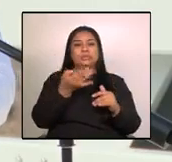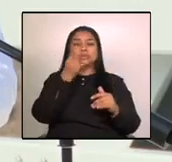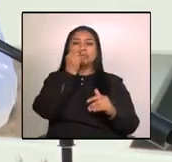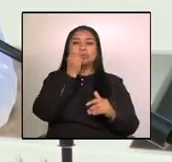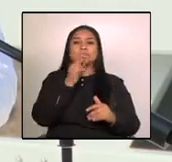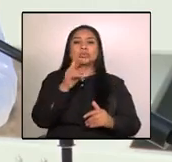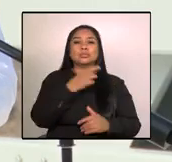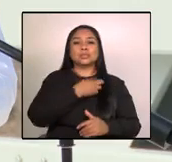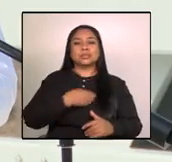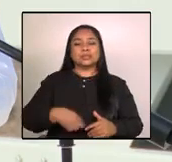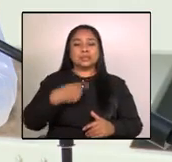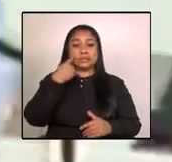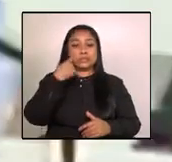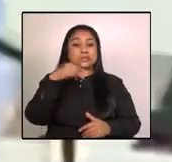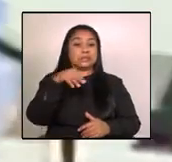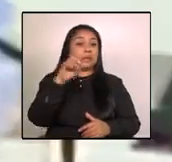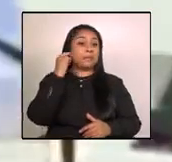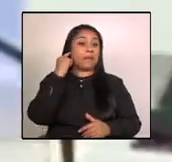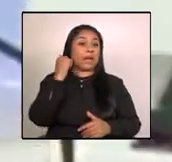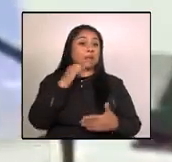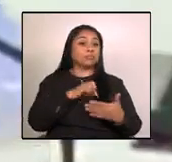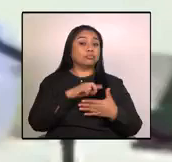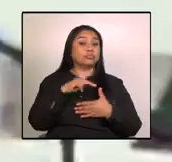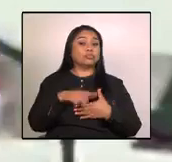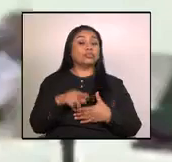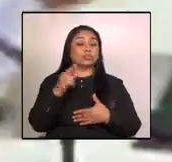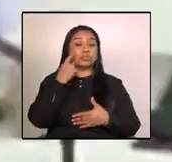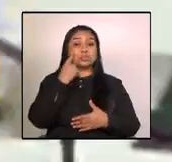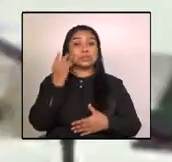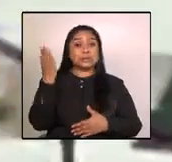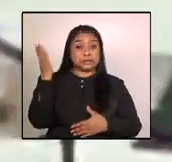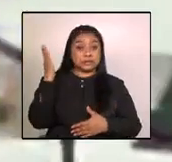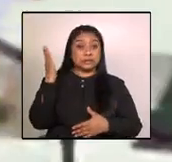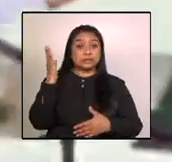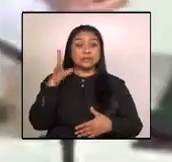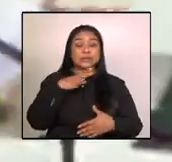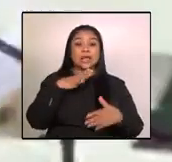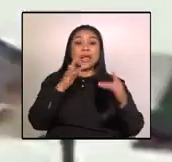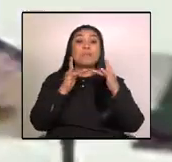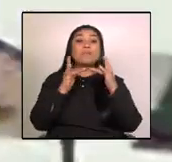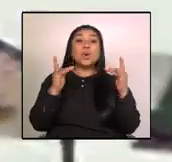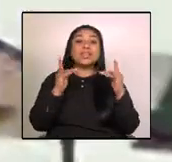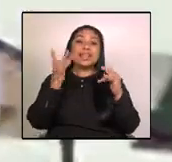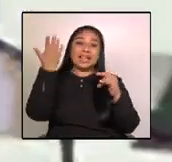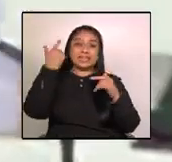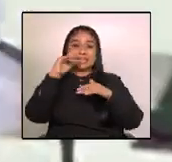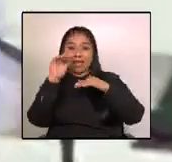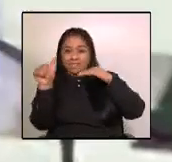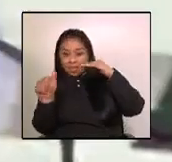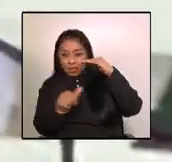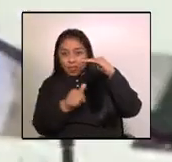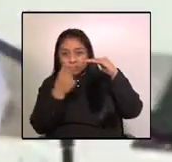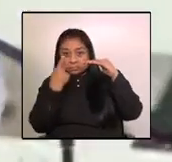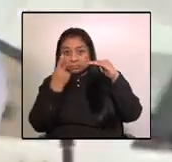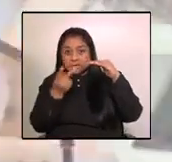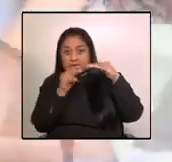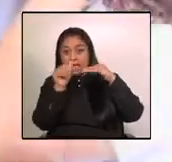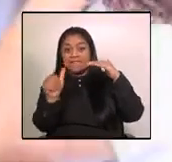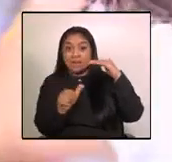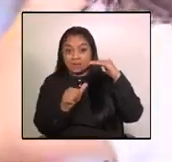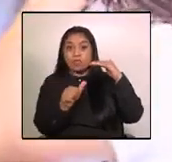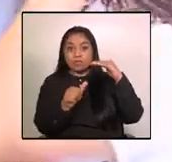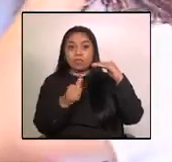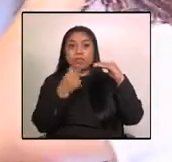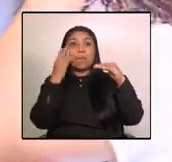Y es una mega obra. Podemos ver el puente que estaba anteriormente aquí abajo. Y digo abajo porque